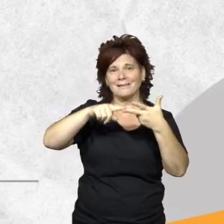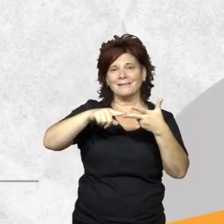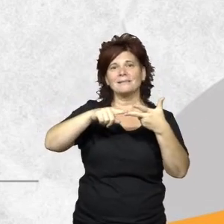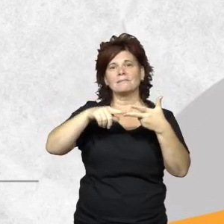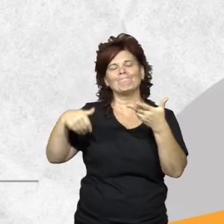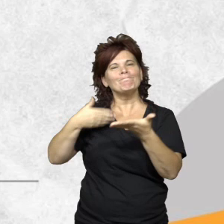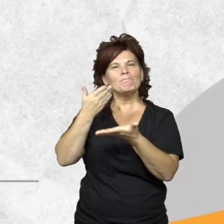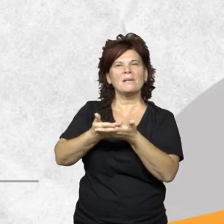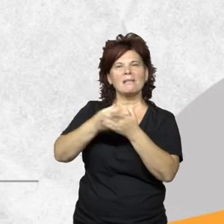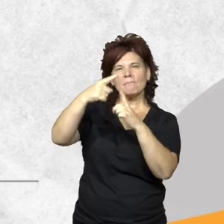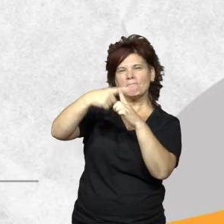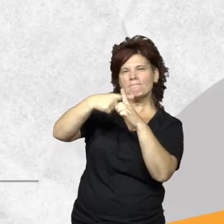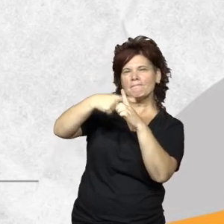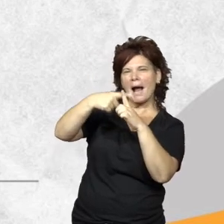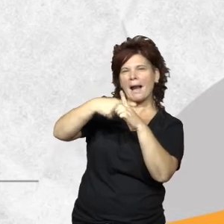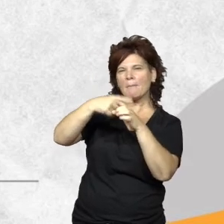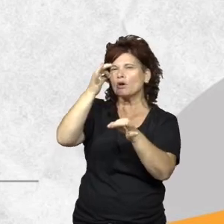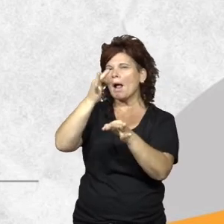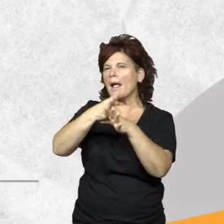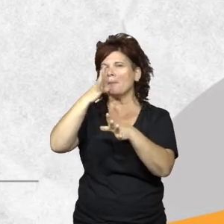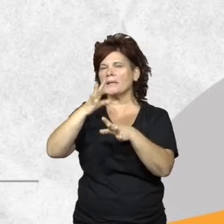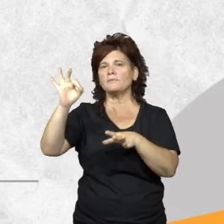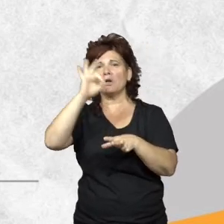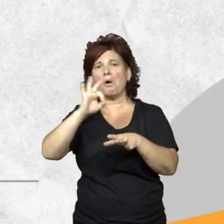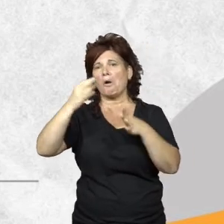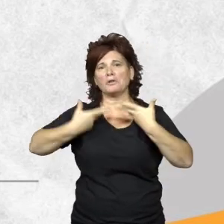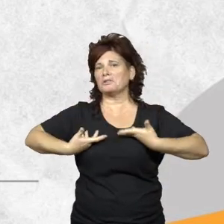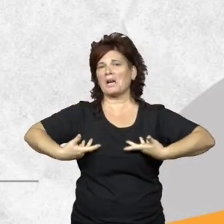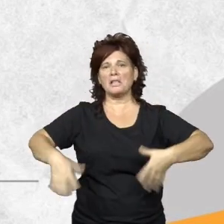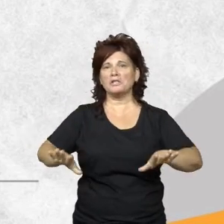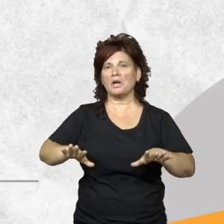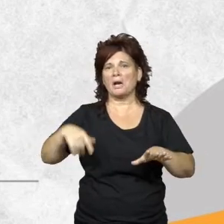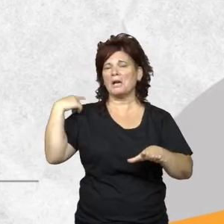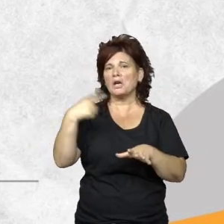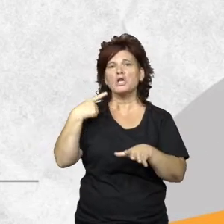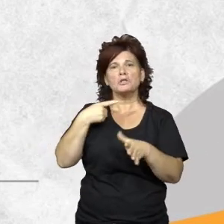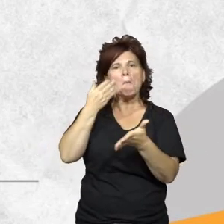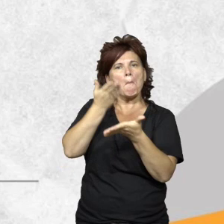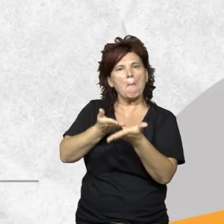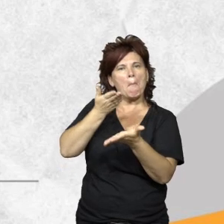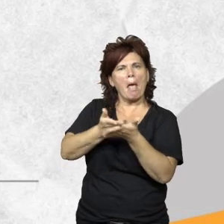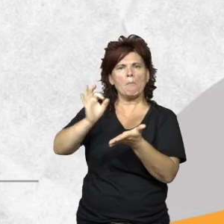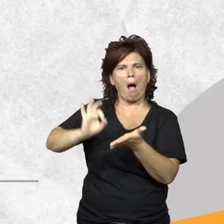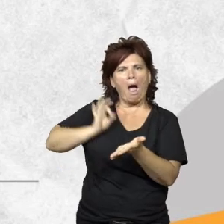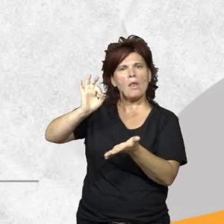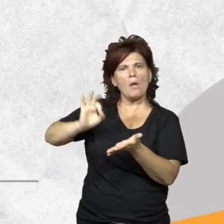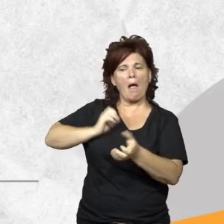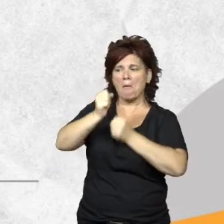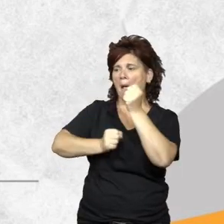solicitado con algún parámetro específico o los parámetros tradicionales que les seguimos pidiendo todos los años a las